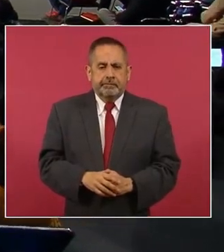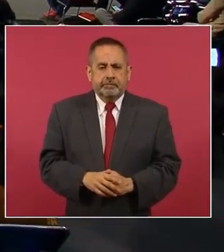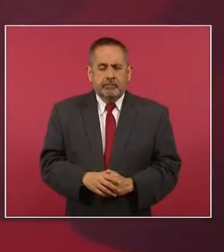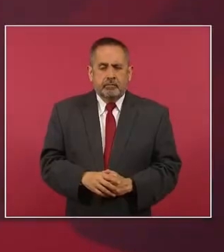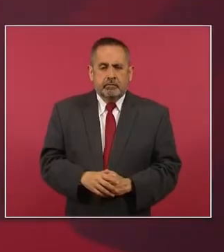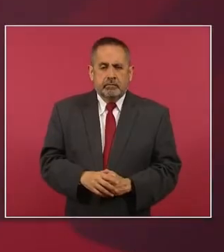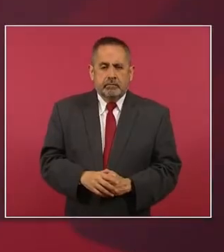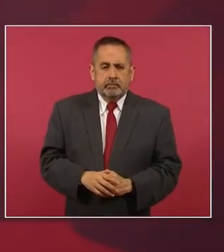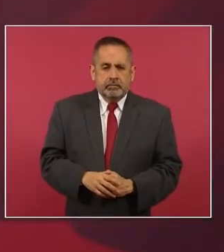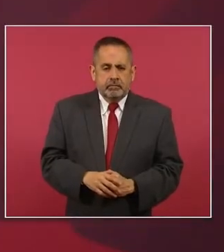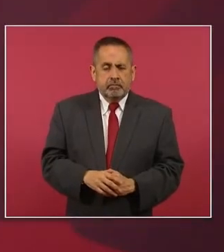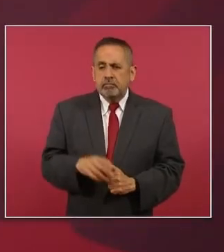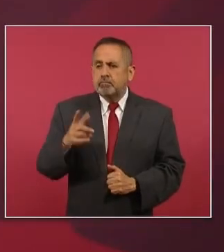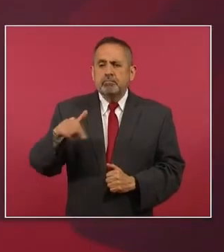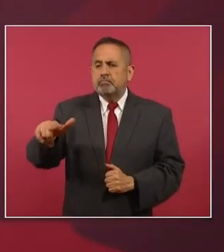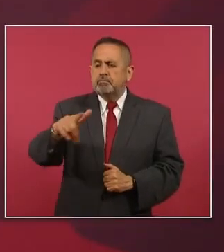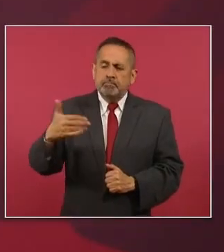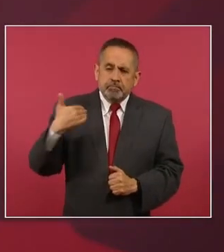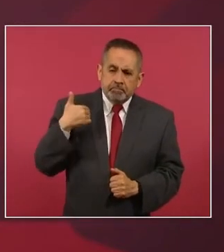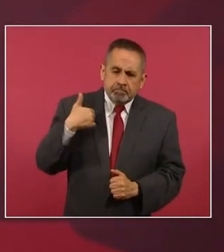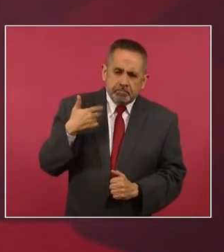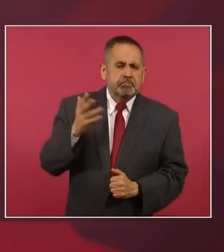y me buscan